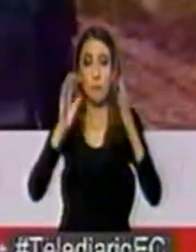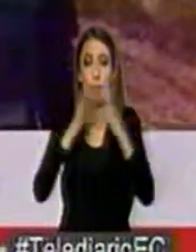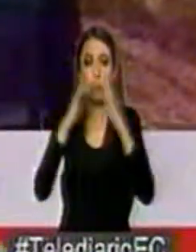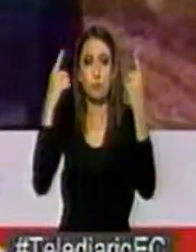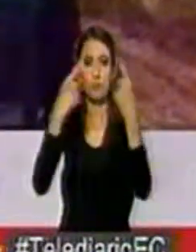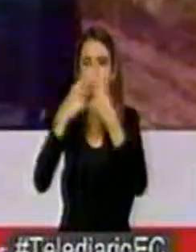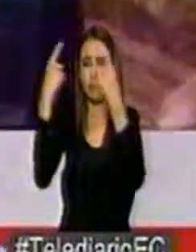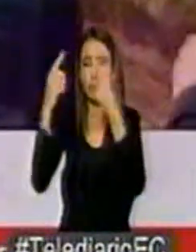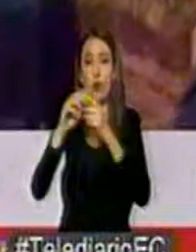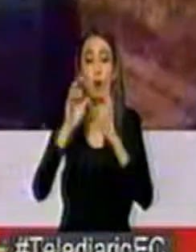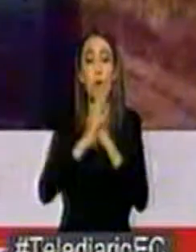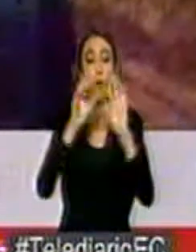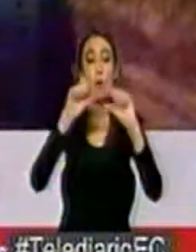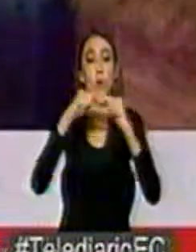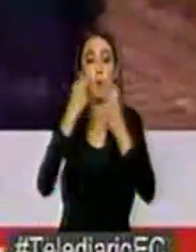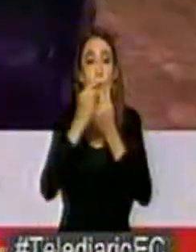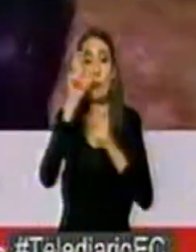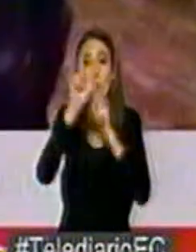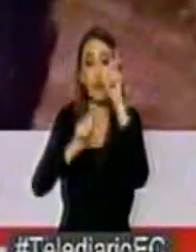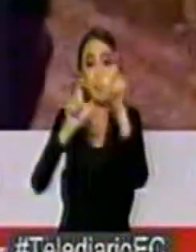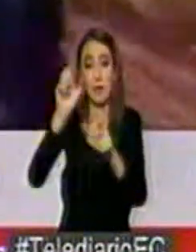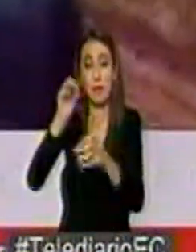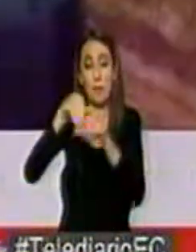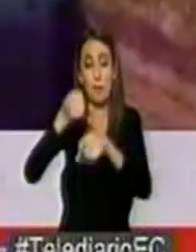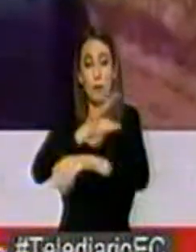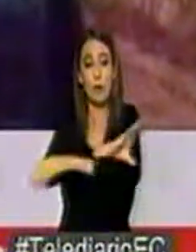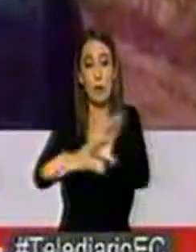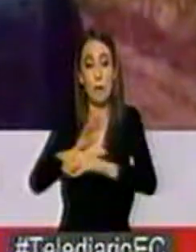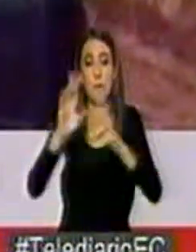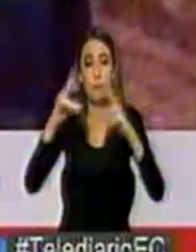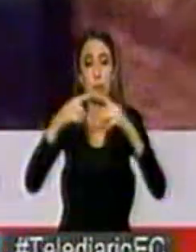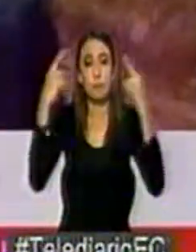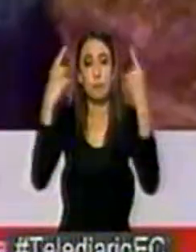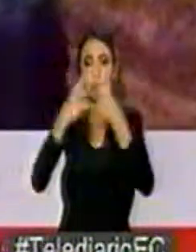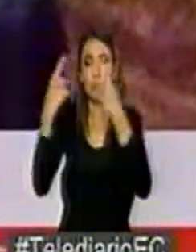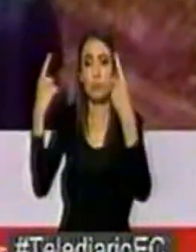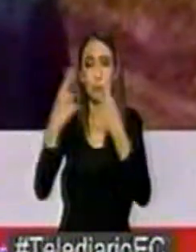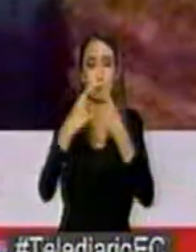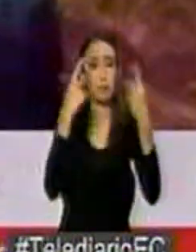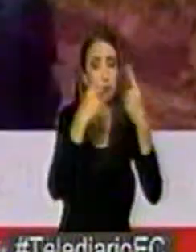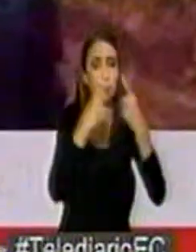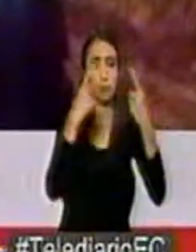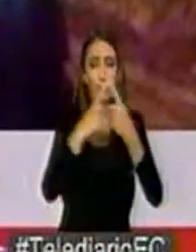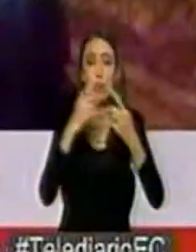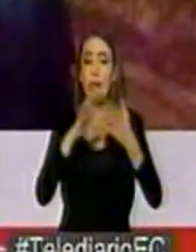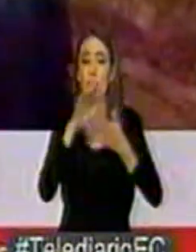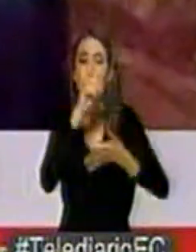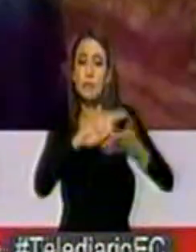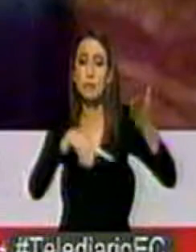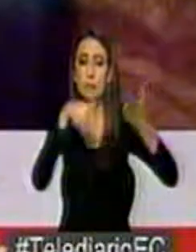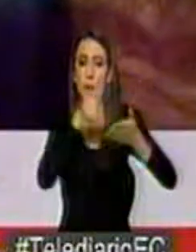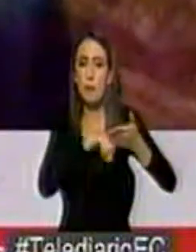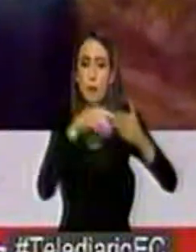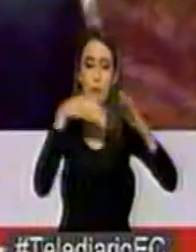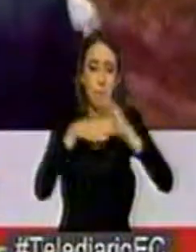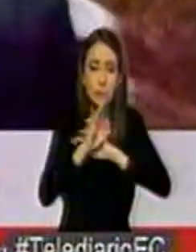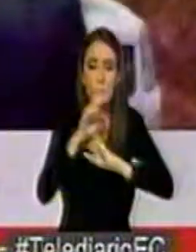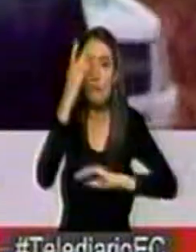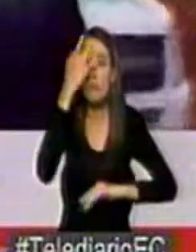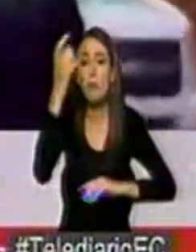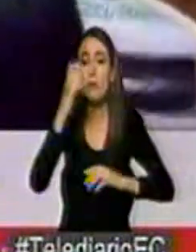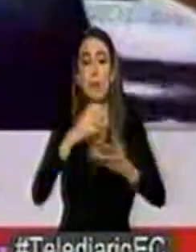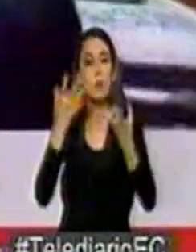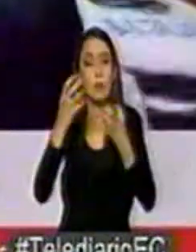Bolívar. Los uniformados que custodiaban un contenedor de la empresa Yanguang Donghua Construction, destinado a un proyecto